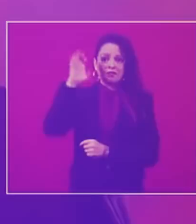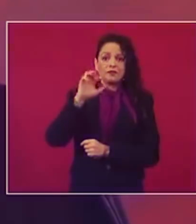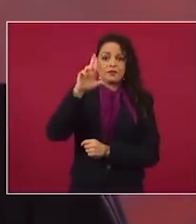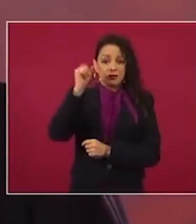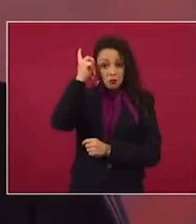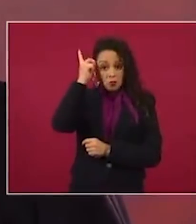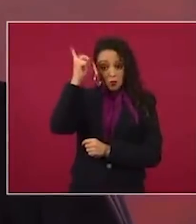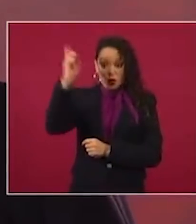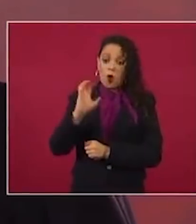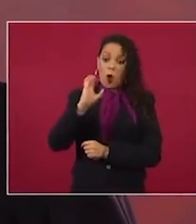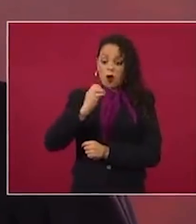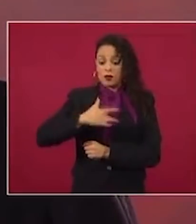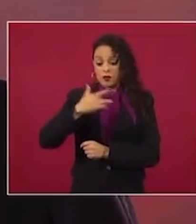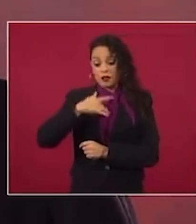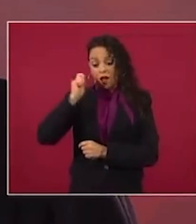se sentían los dueños de México,